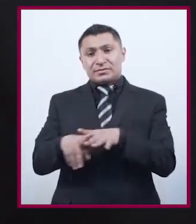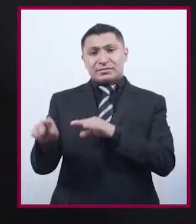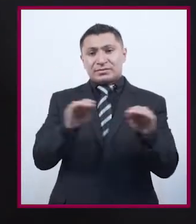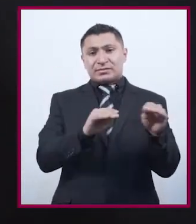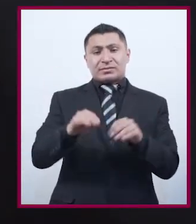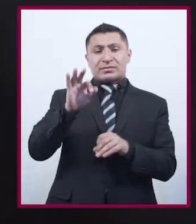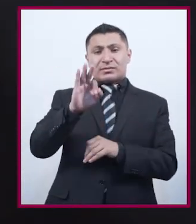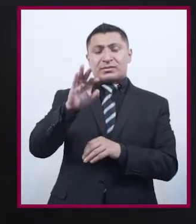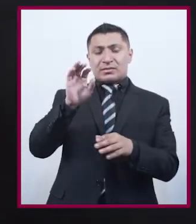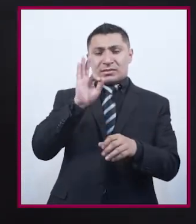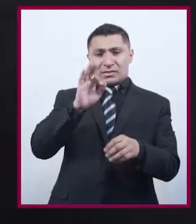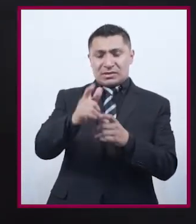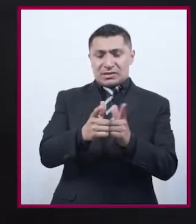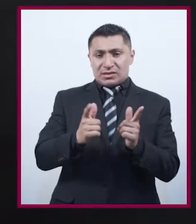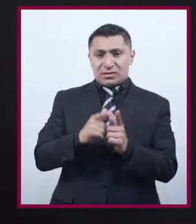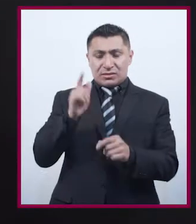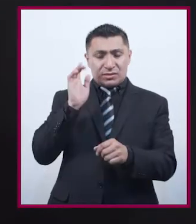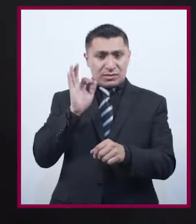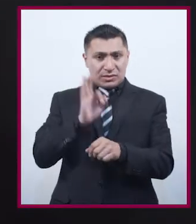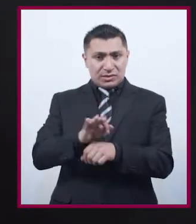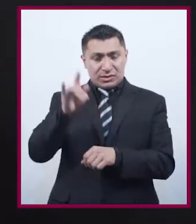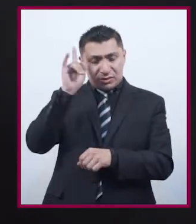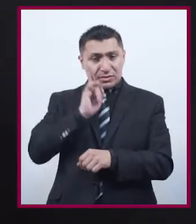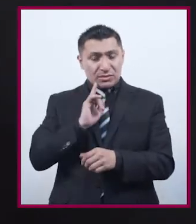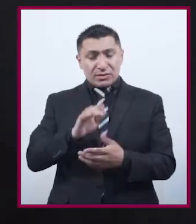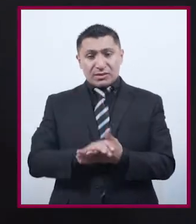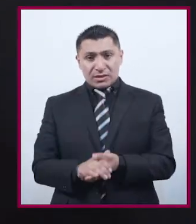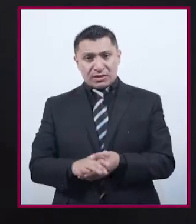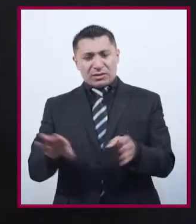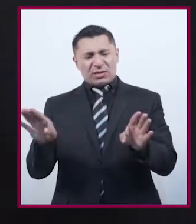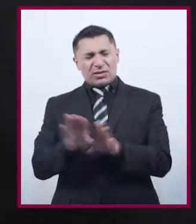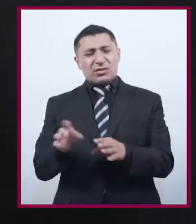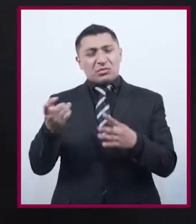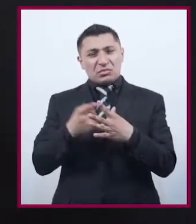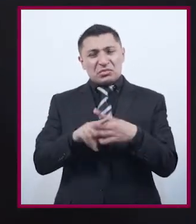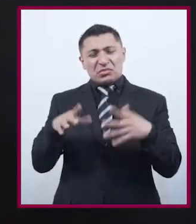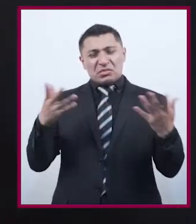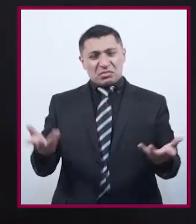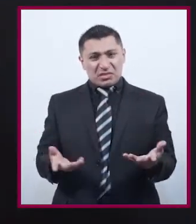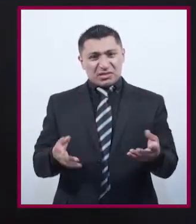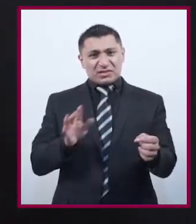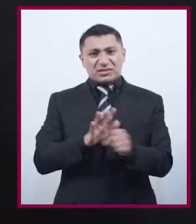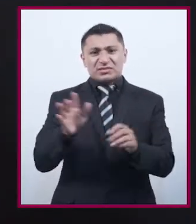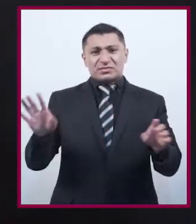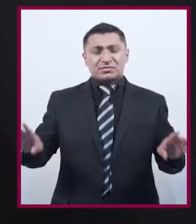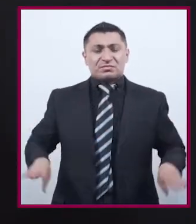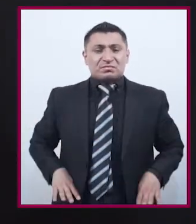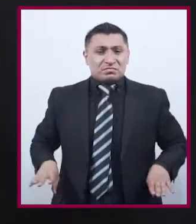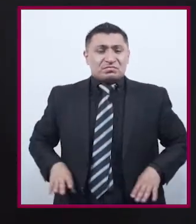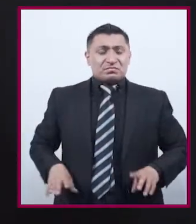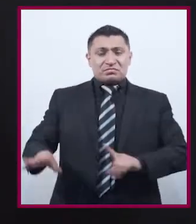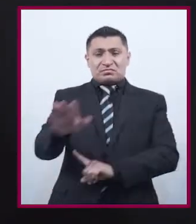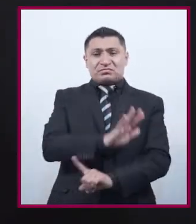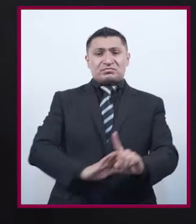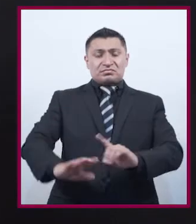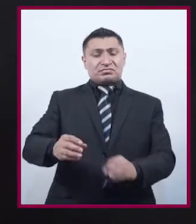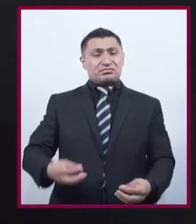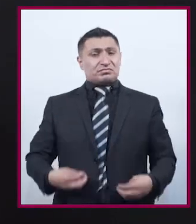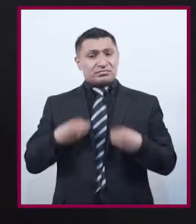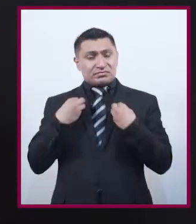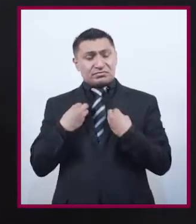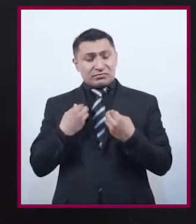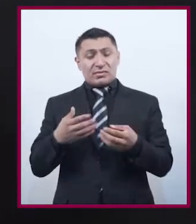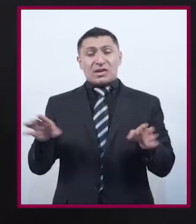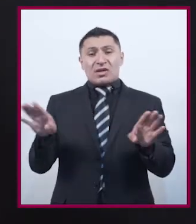movimiento feminista. ¿Cómo fueron las mujeres de las primeras obras feministas? ¿En qué condiciones vivían?